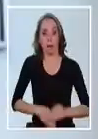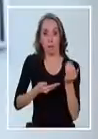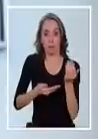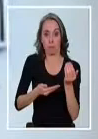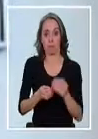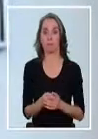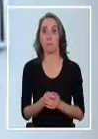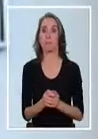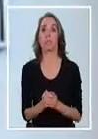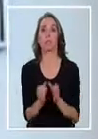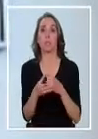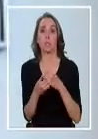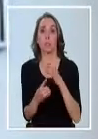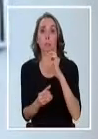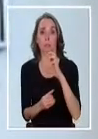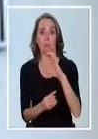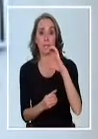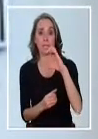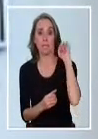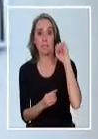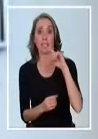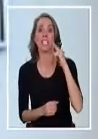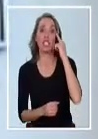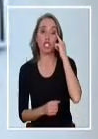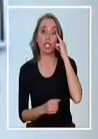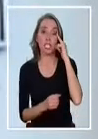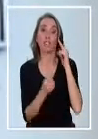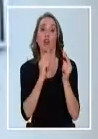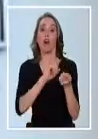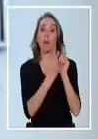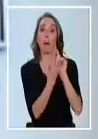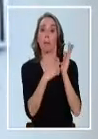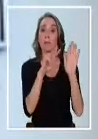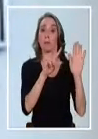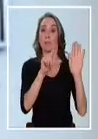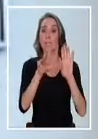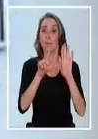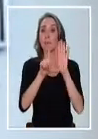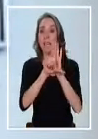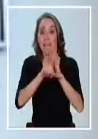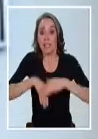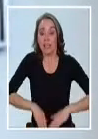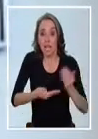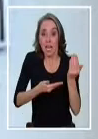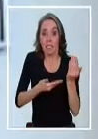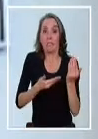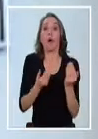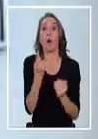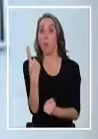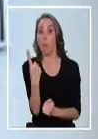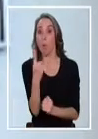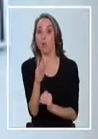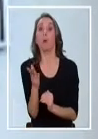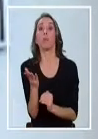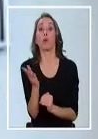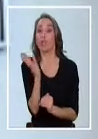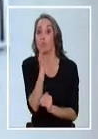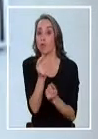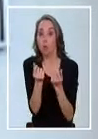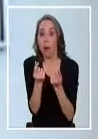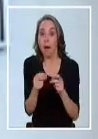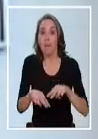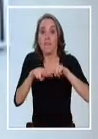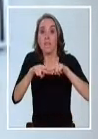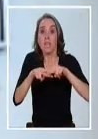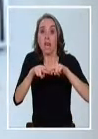Ahí lo que el Partido Comunista Chino estaba haciendo era buscar la mejor solución para gestionar los recursos y la